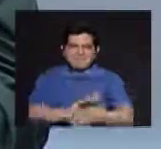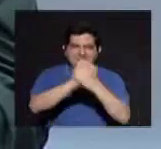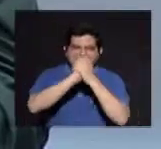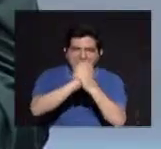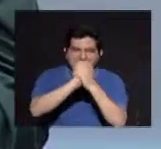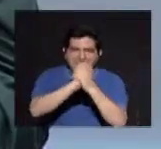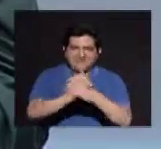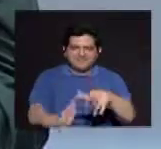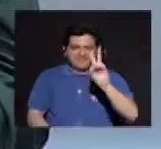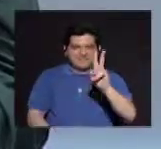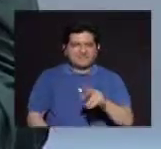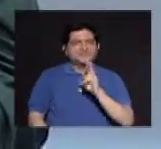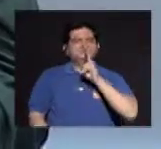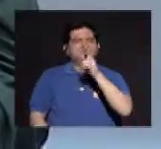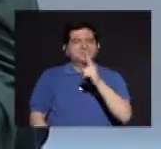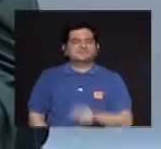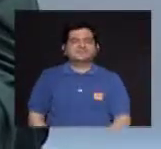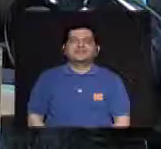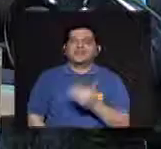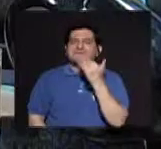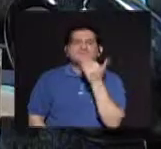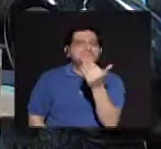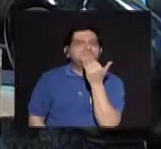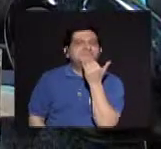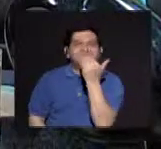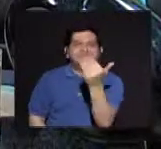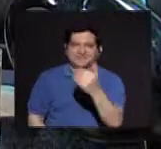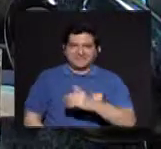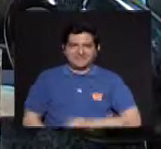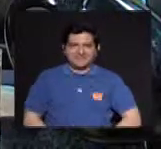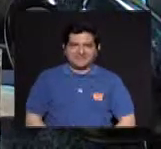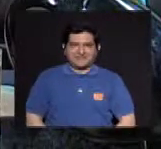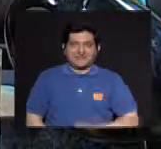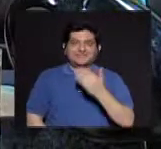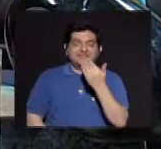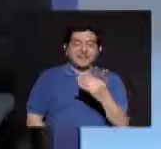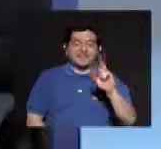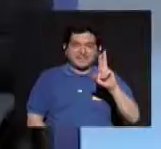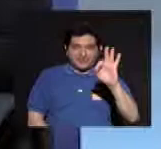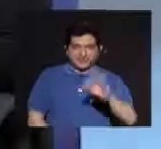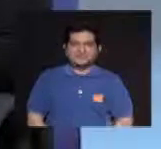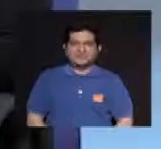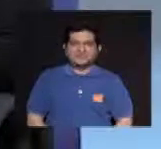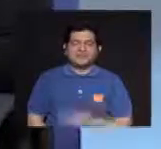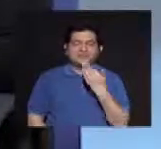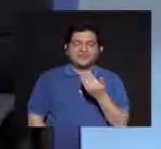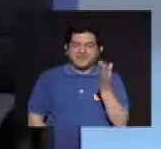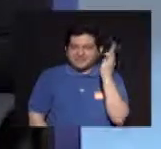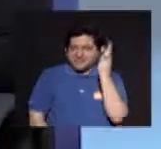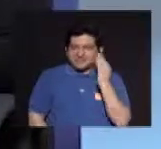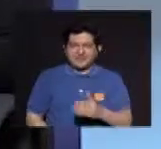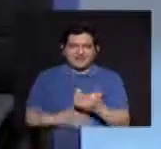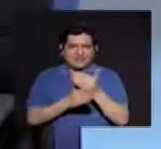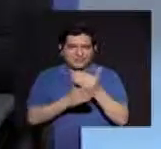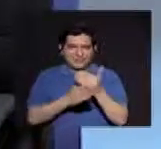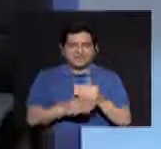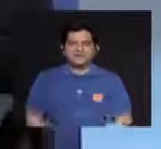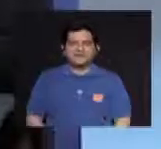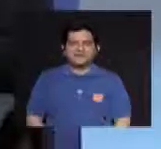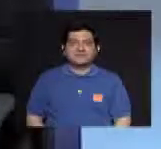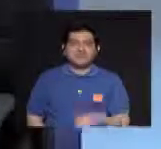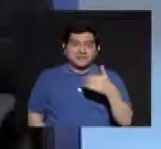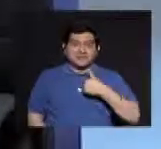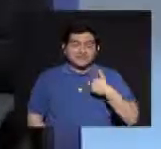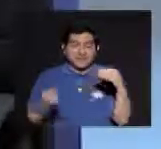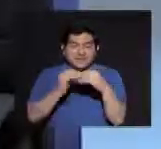cine. Felicitaciones a las dos, de verdad, y muchísimas gracias. Gracias, Rocío. Así es, muchas gracias, chicas, por compartir con nosotros y